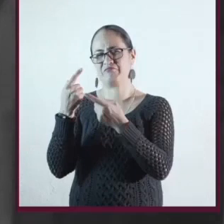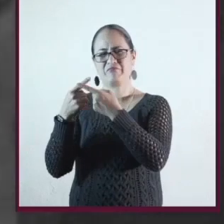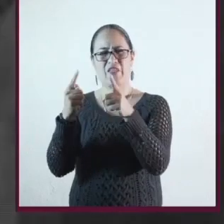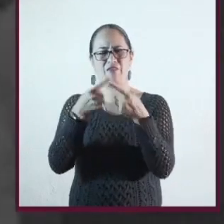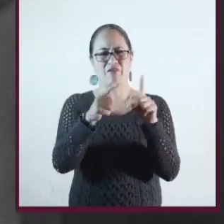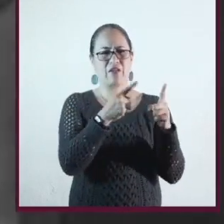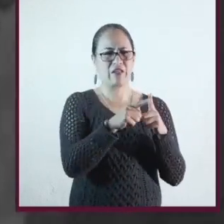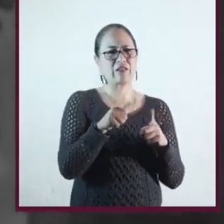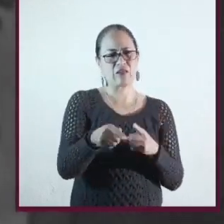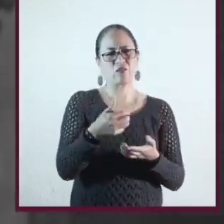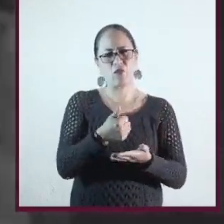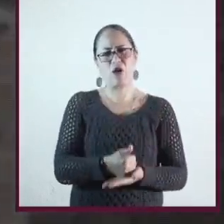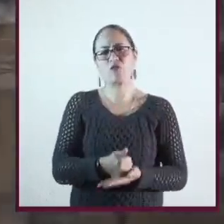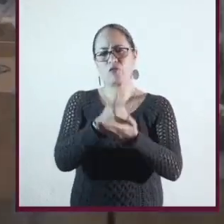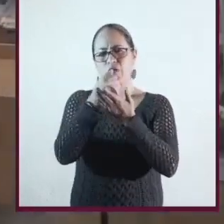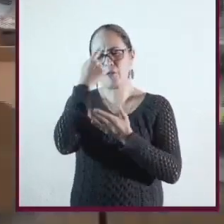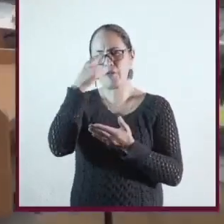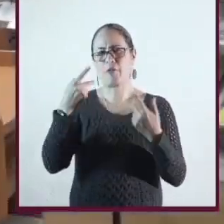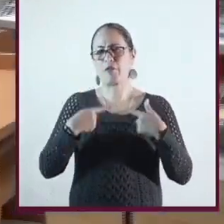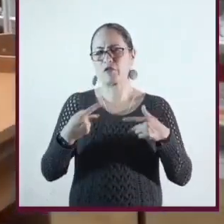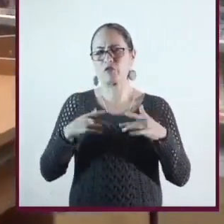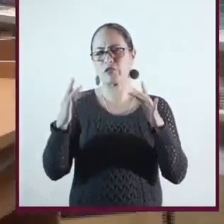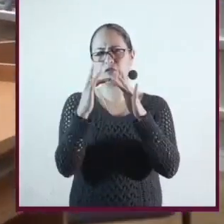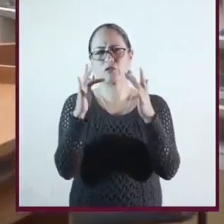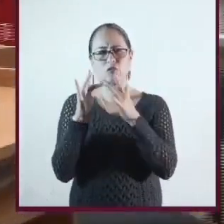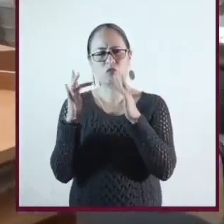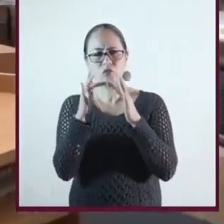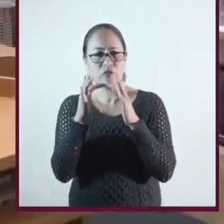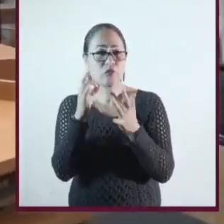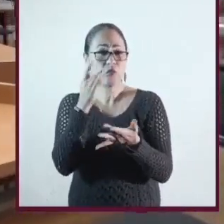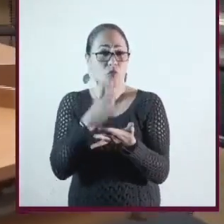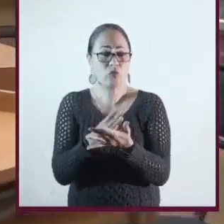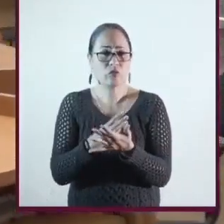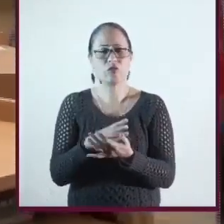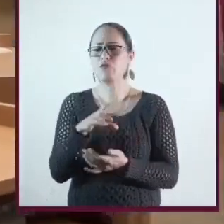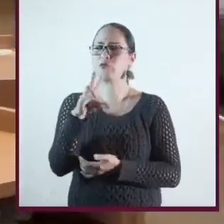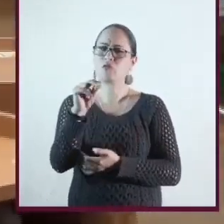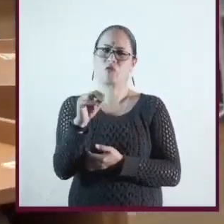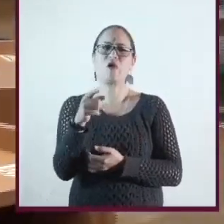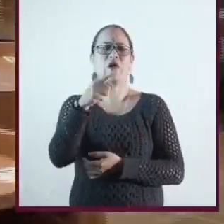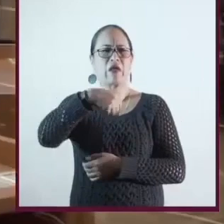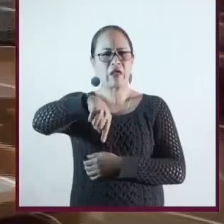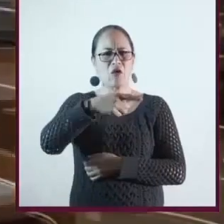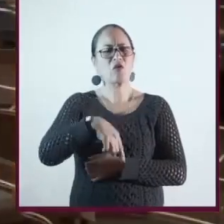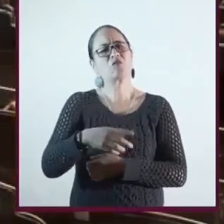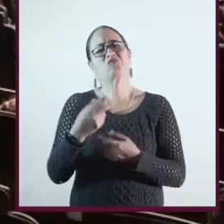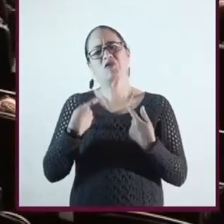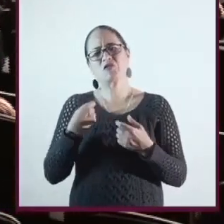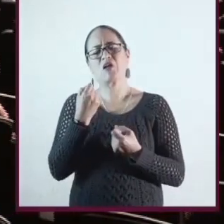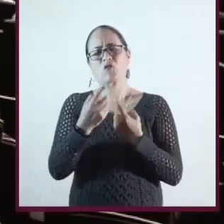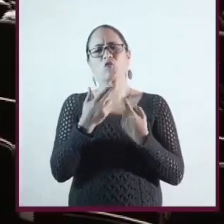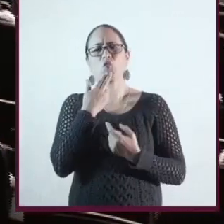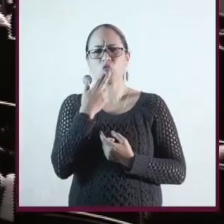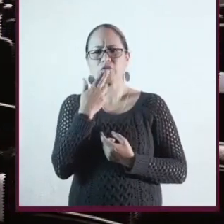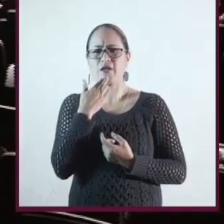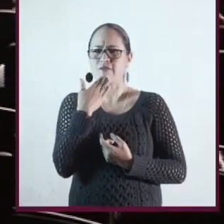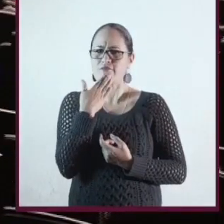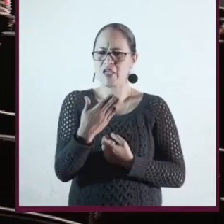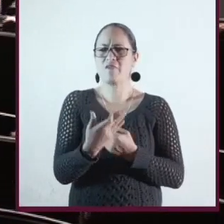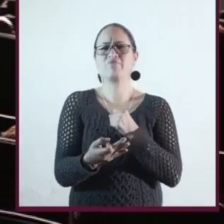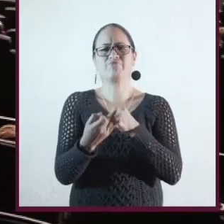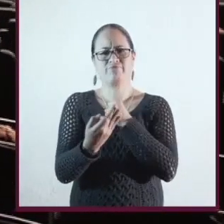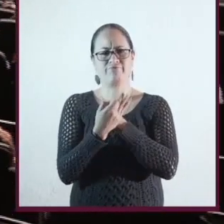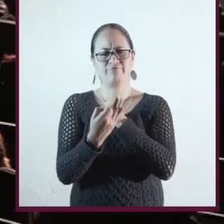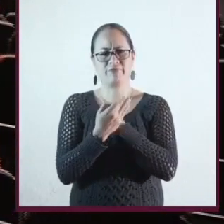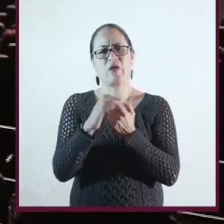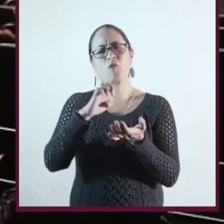contacto con la sociedad o el público. Son aliados de quien los sepa usar a su favor. El cine es uno de los medios de